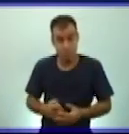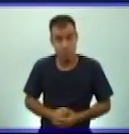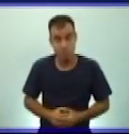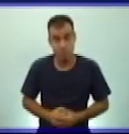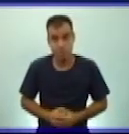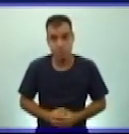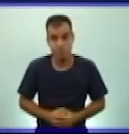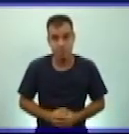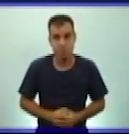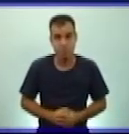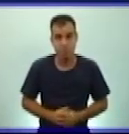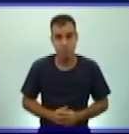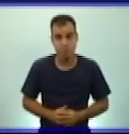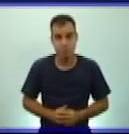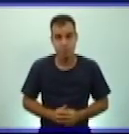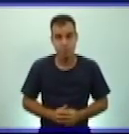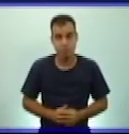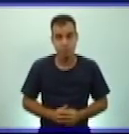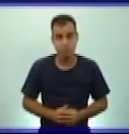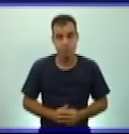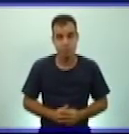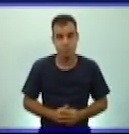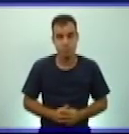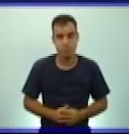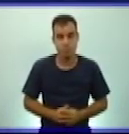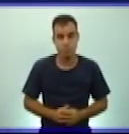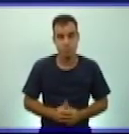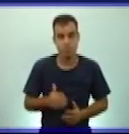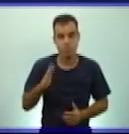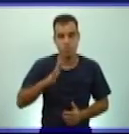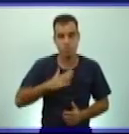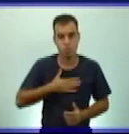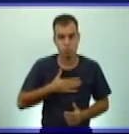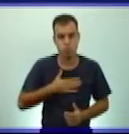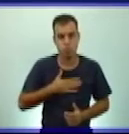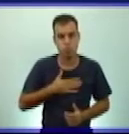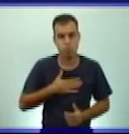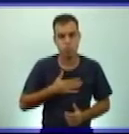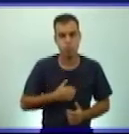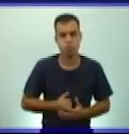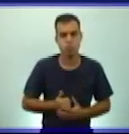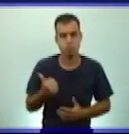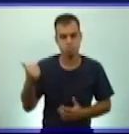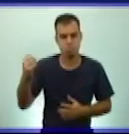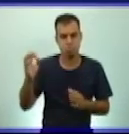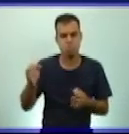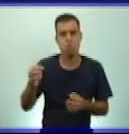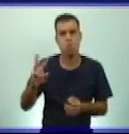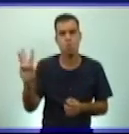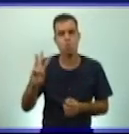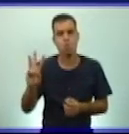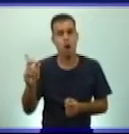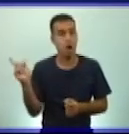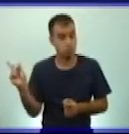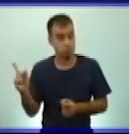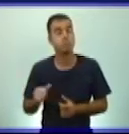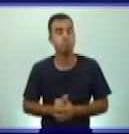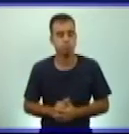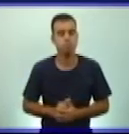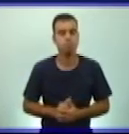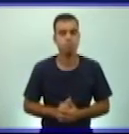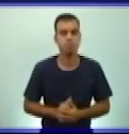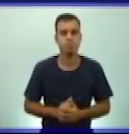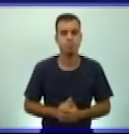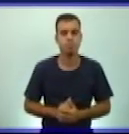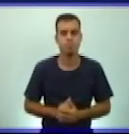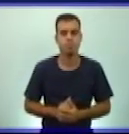que su unidad de medida es el watt. Pueden en casa calcular la potencia tanto